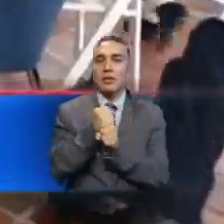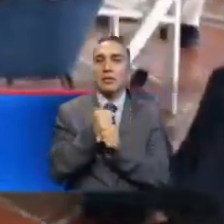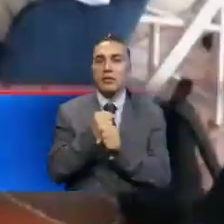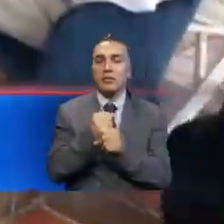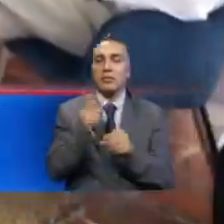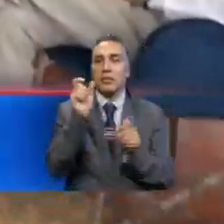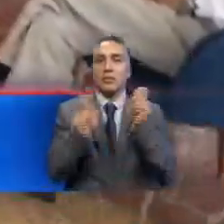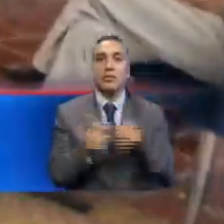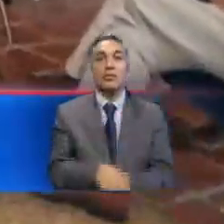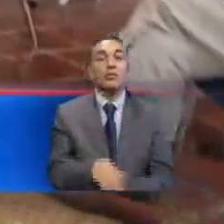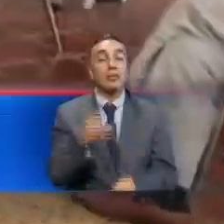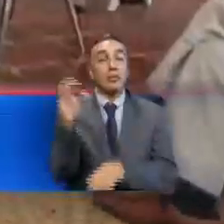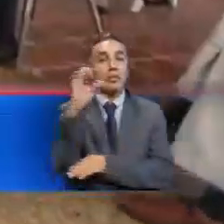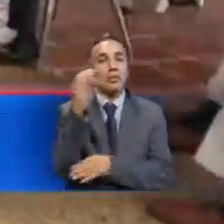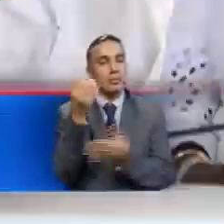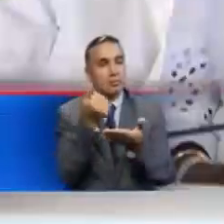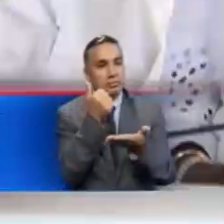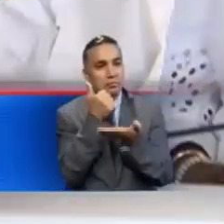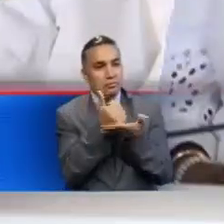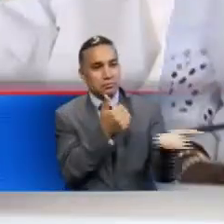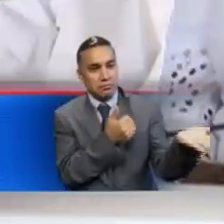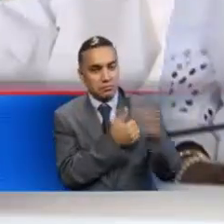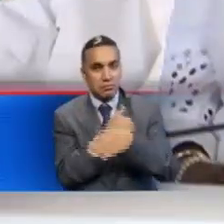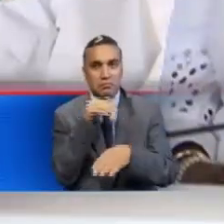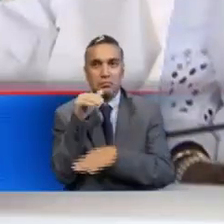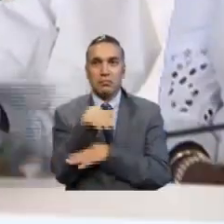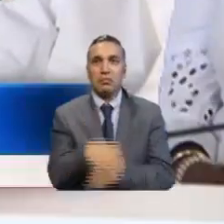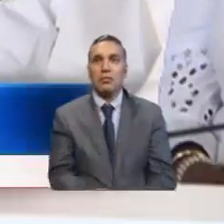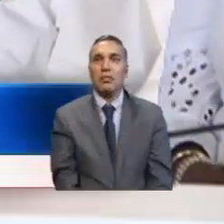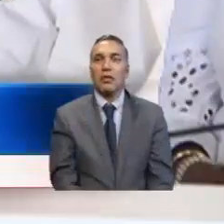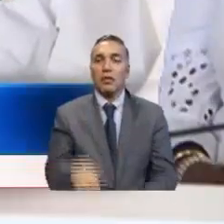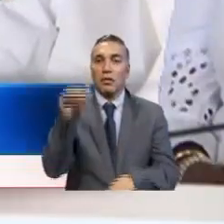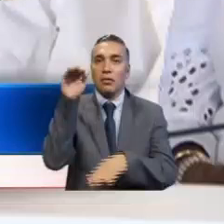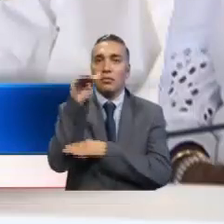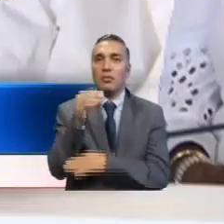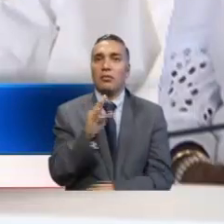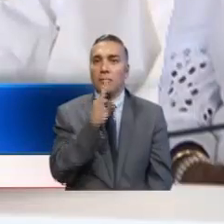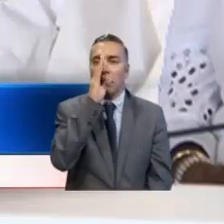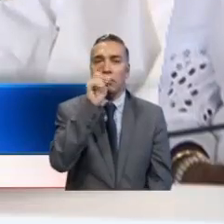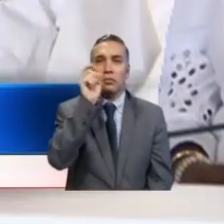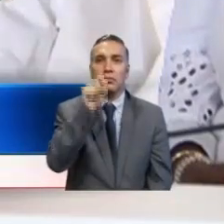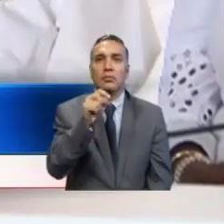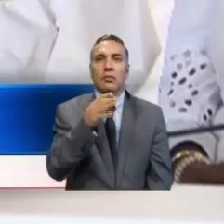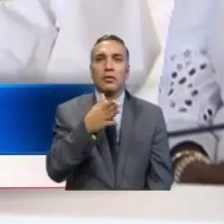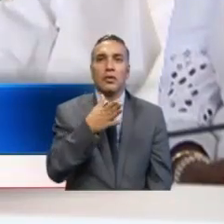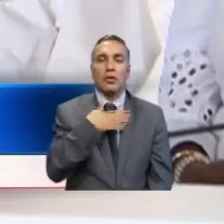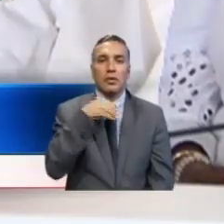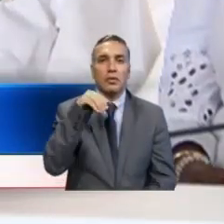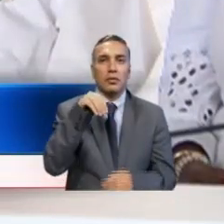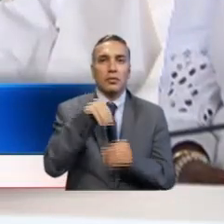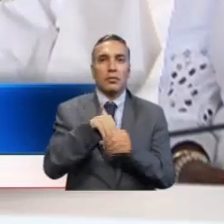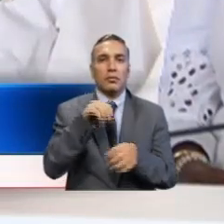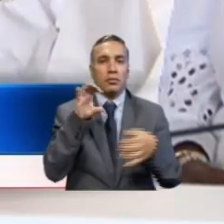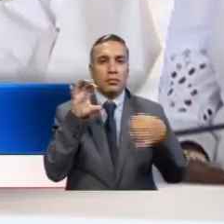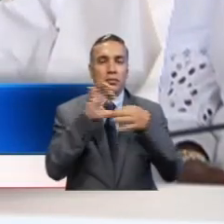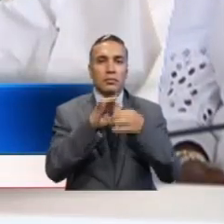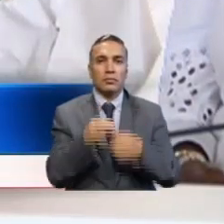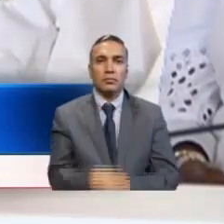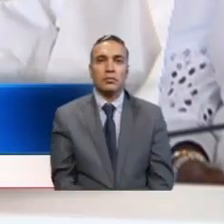Ecuador forme parte de esta dinámica regional. El Ecuador siempre debió estar en esta